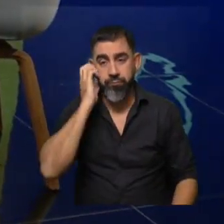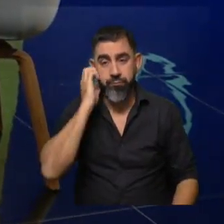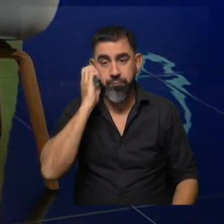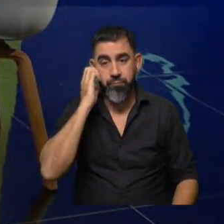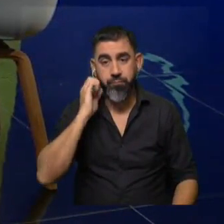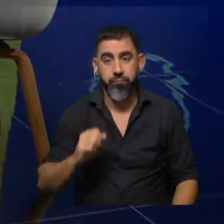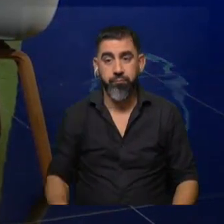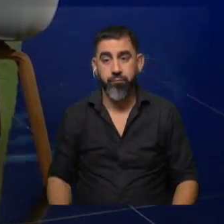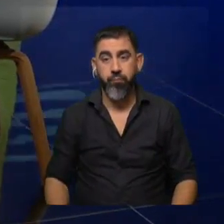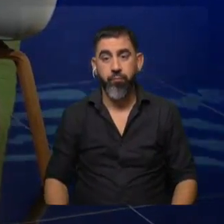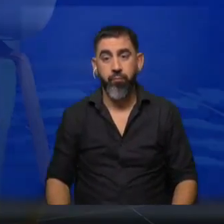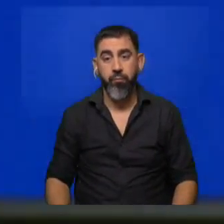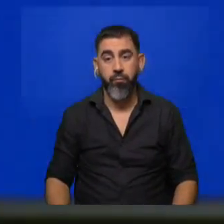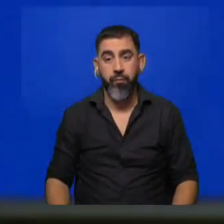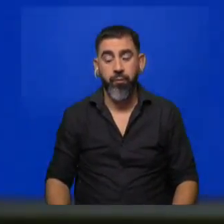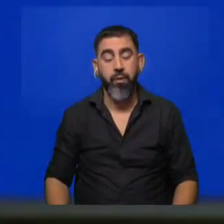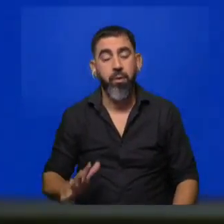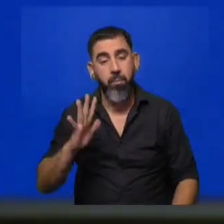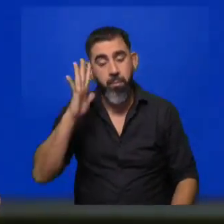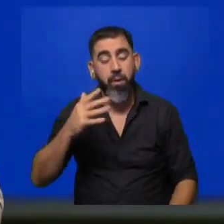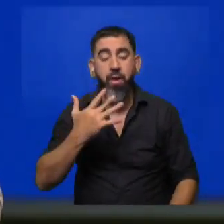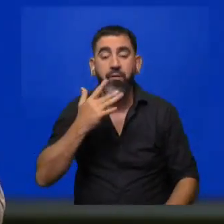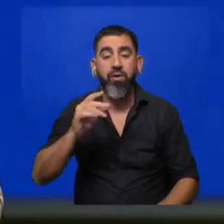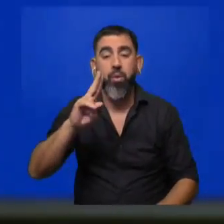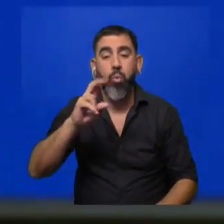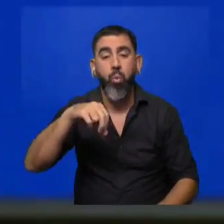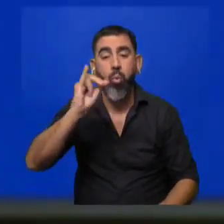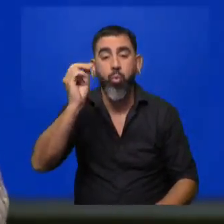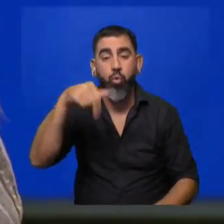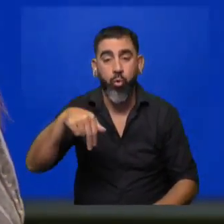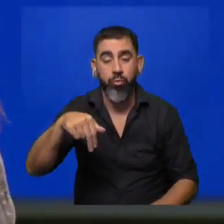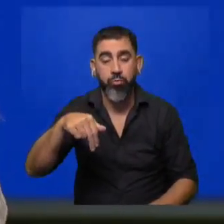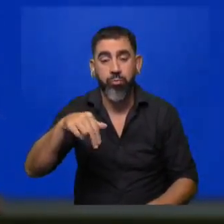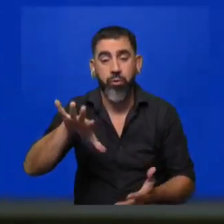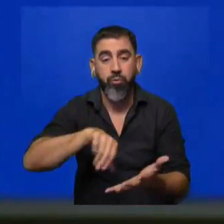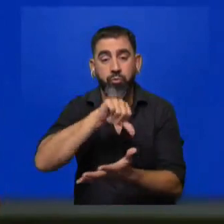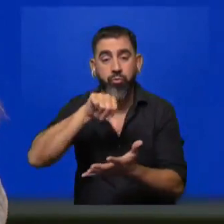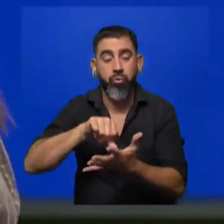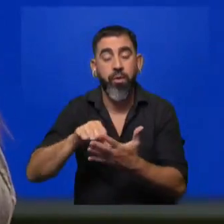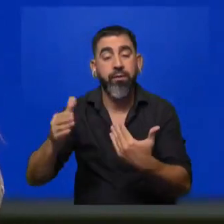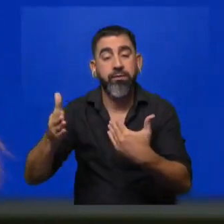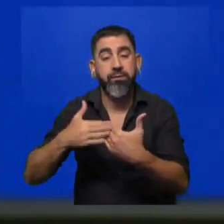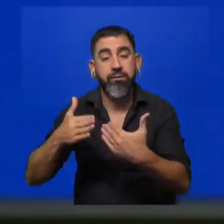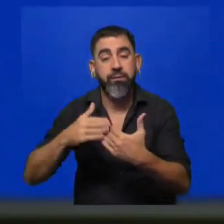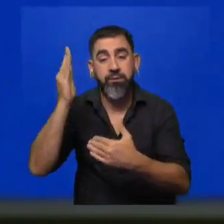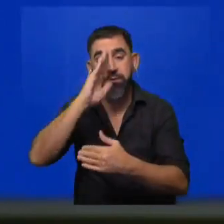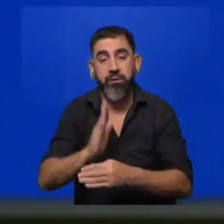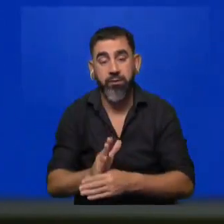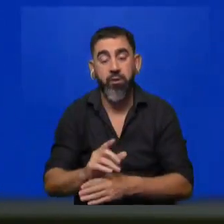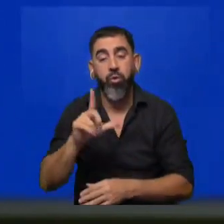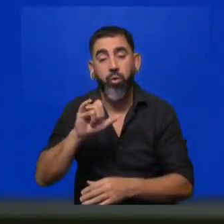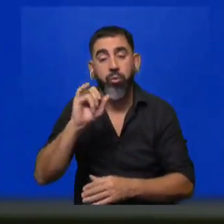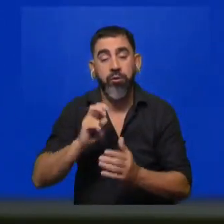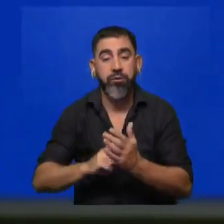fue nosotros la esperábamos en Bella Unión, que era la ciudad, digamos, Más cercana. más digamos, cercana. Obviamente